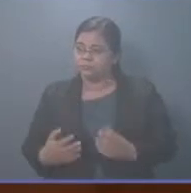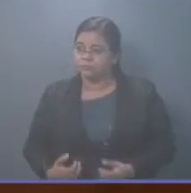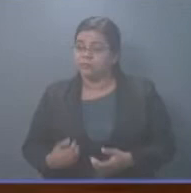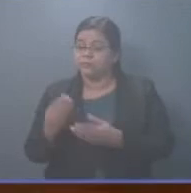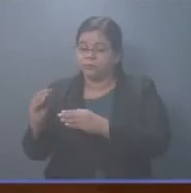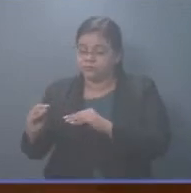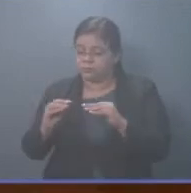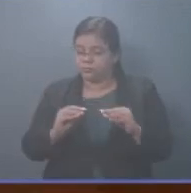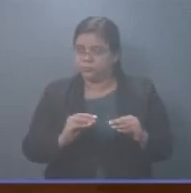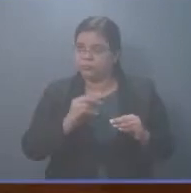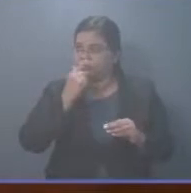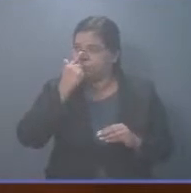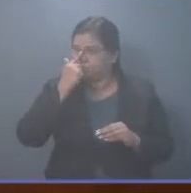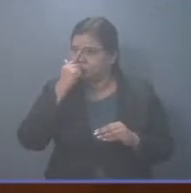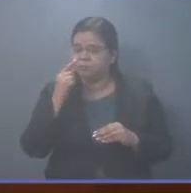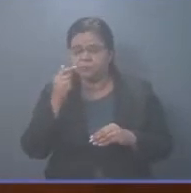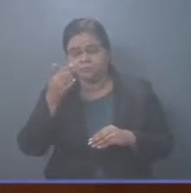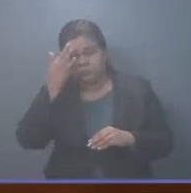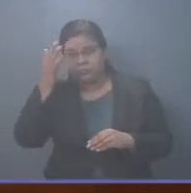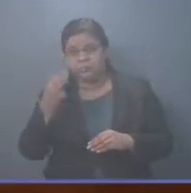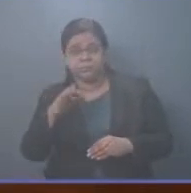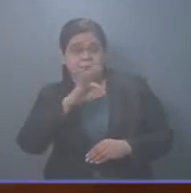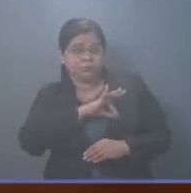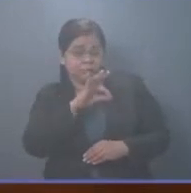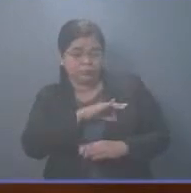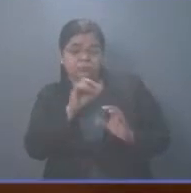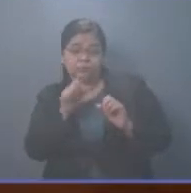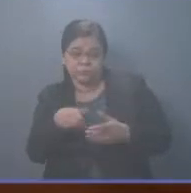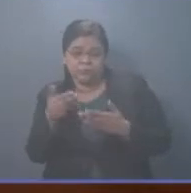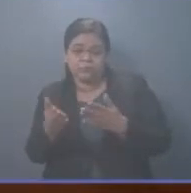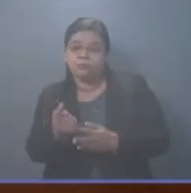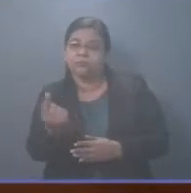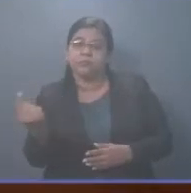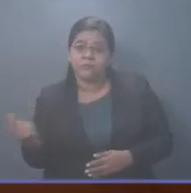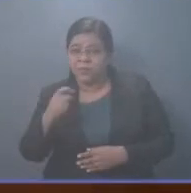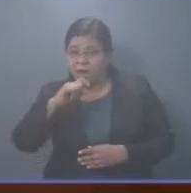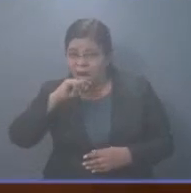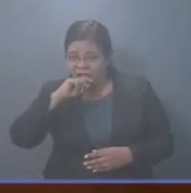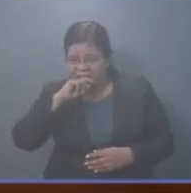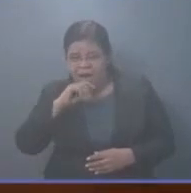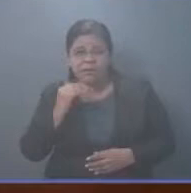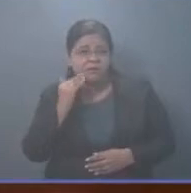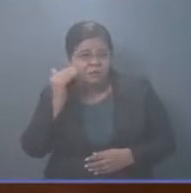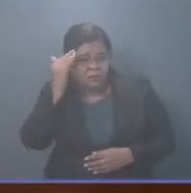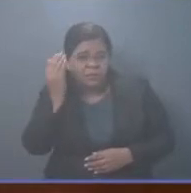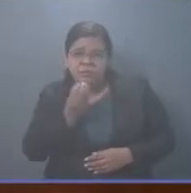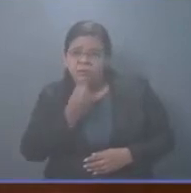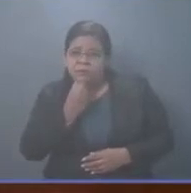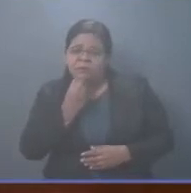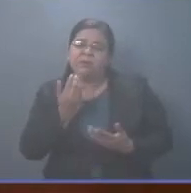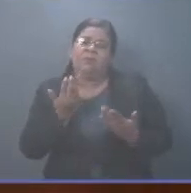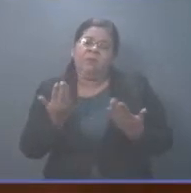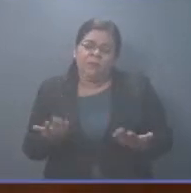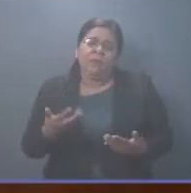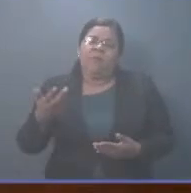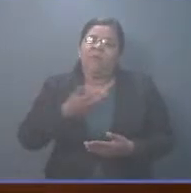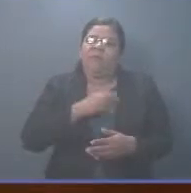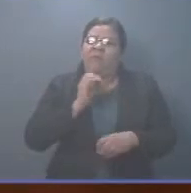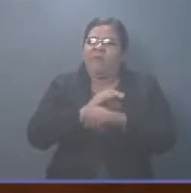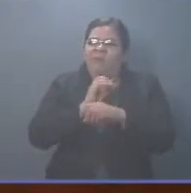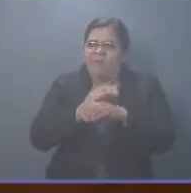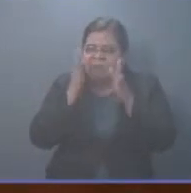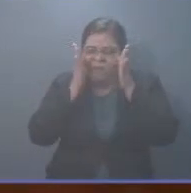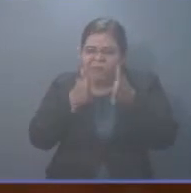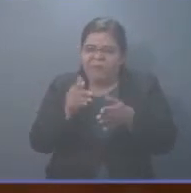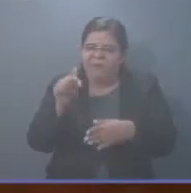implementar, siendo oportuno que este beneficio llegue a las personas adultas mayores de escasos recursos, por lo que se sugiere